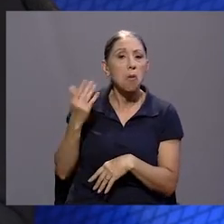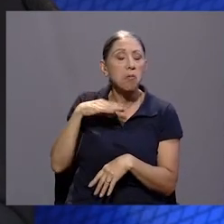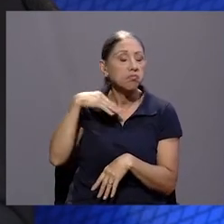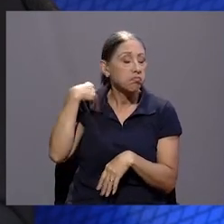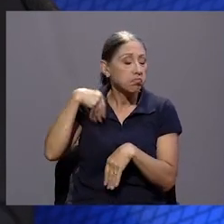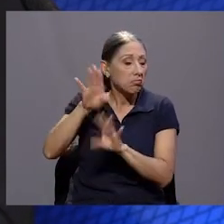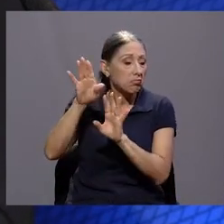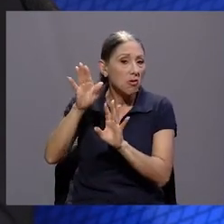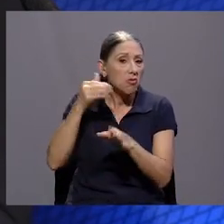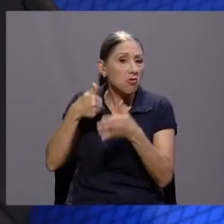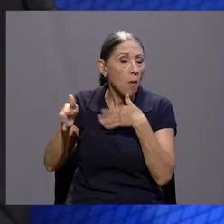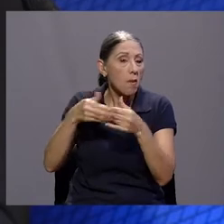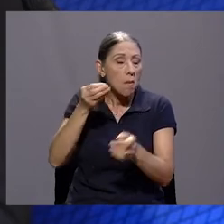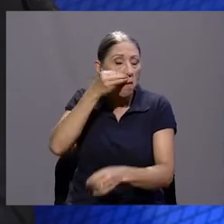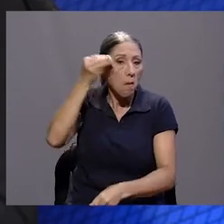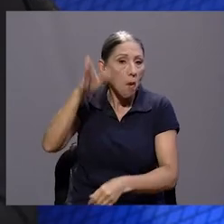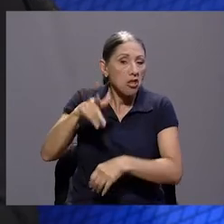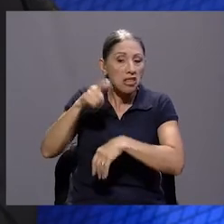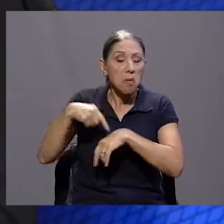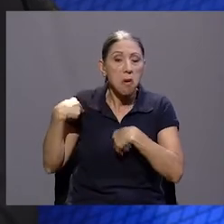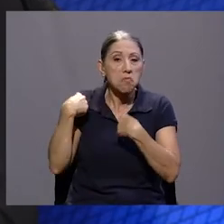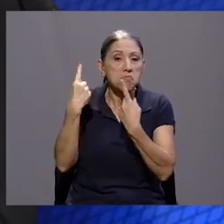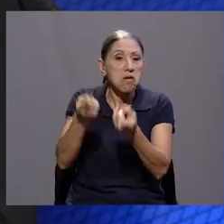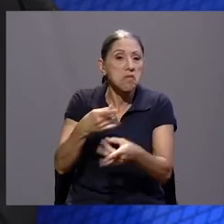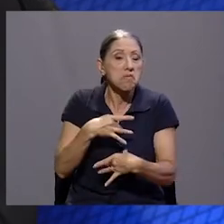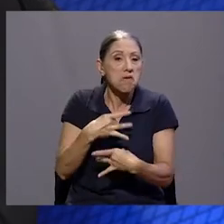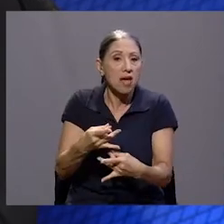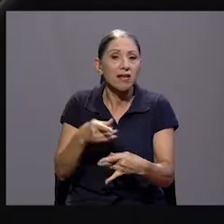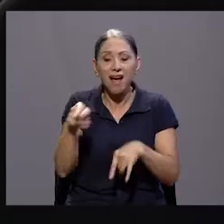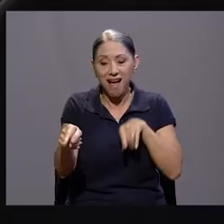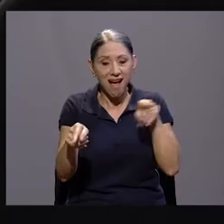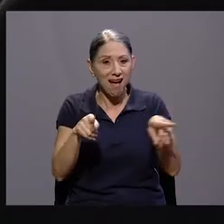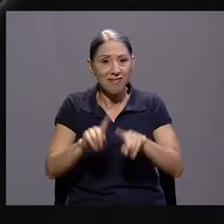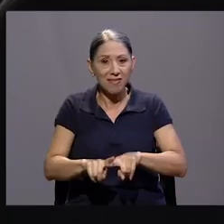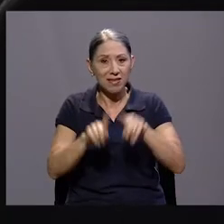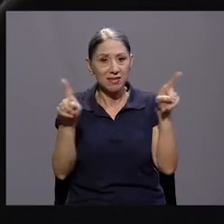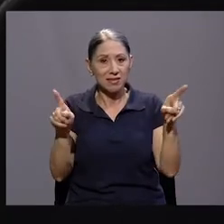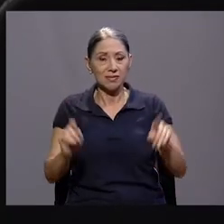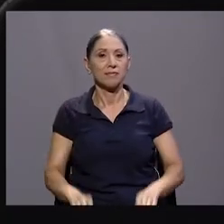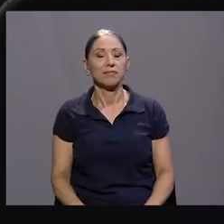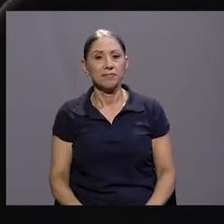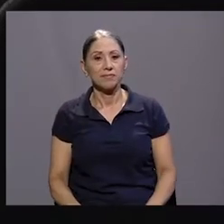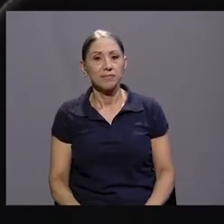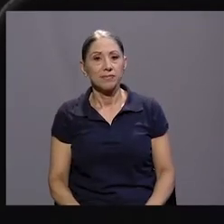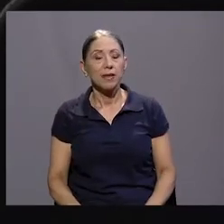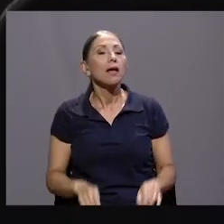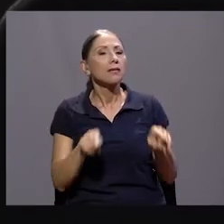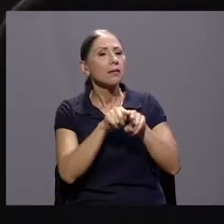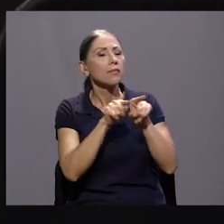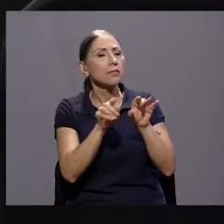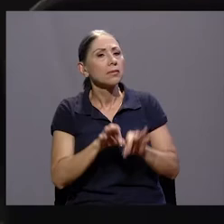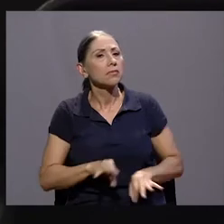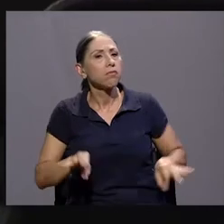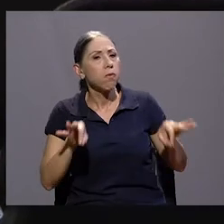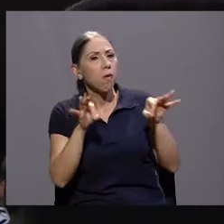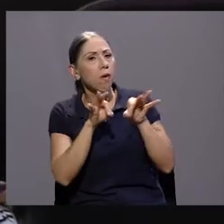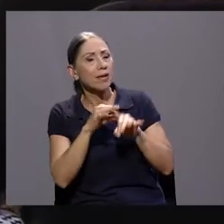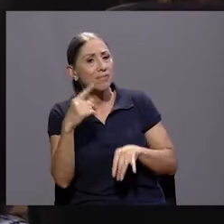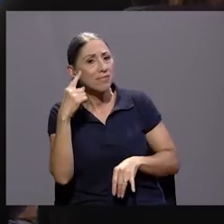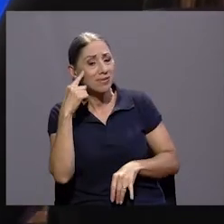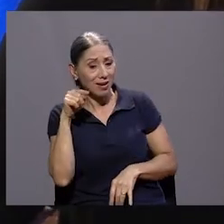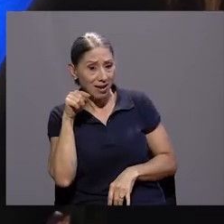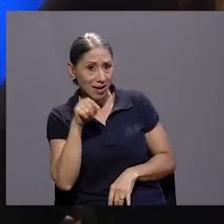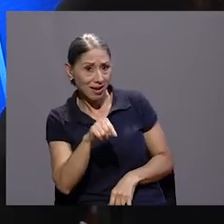que he hecho con él no tengo mayor interés y eso es importante si hacer la distinción también es importante considerar que puede